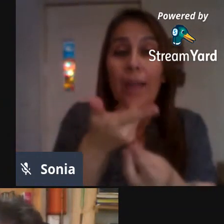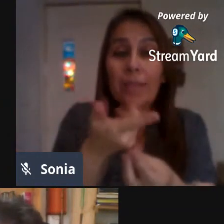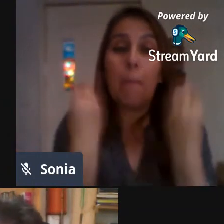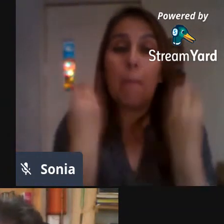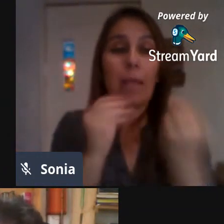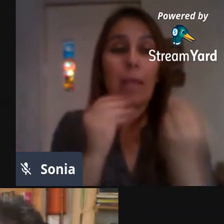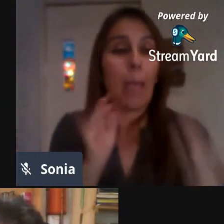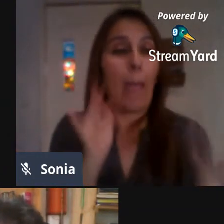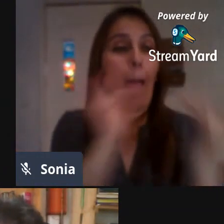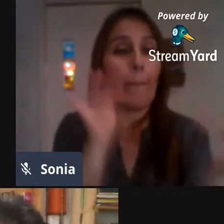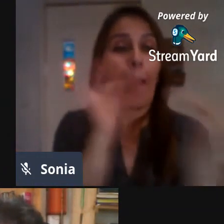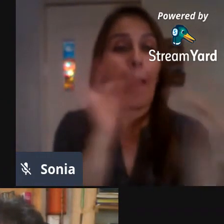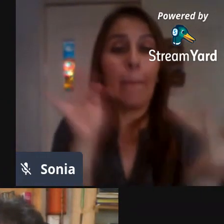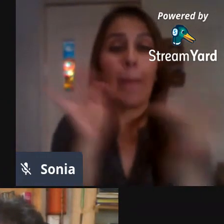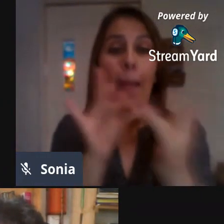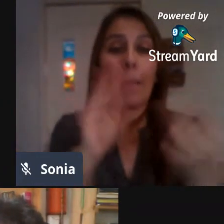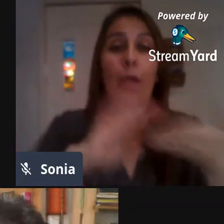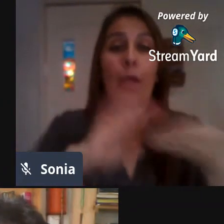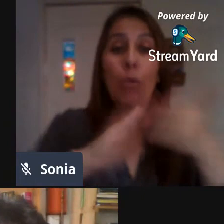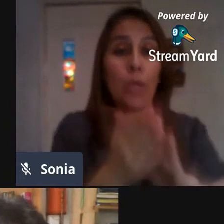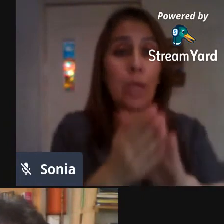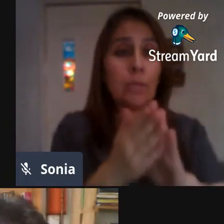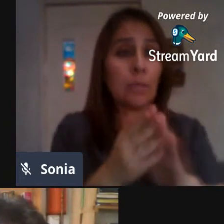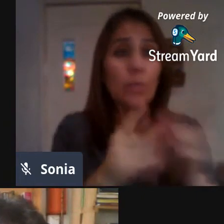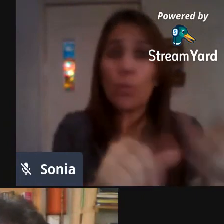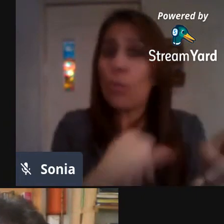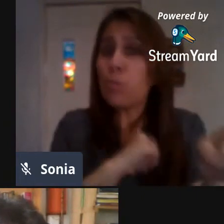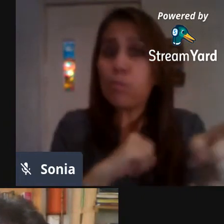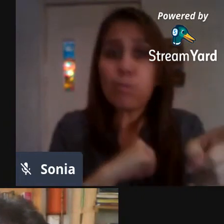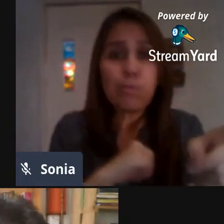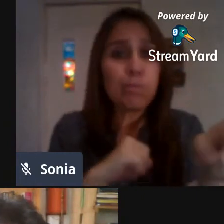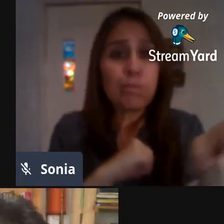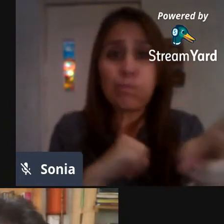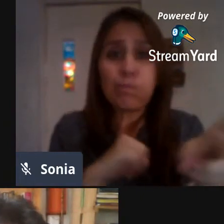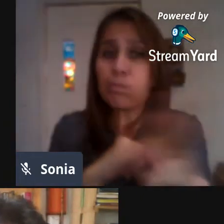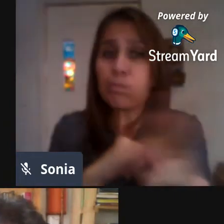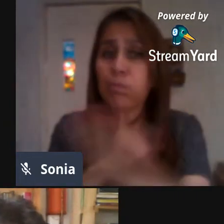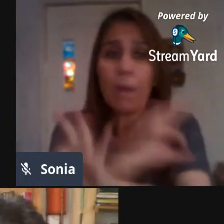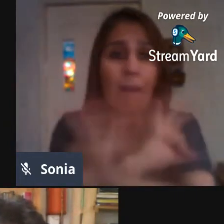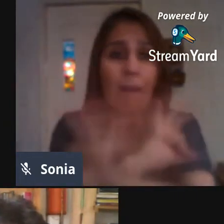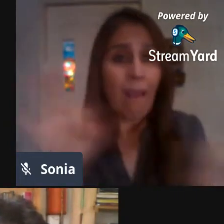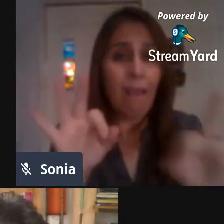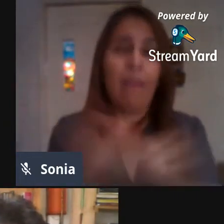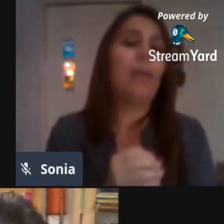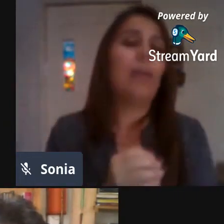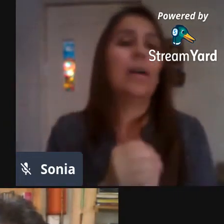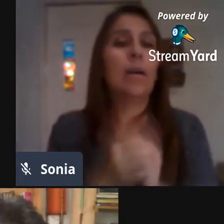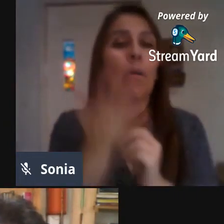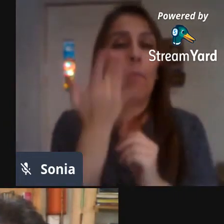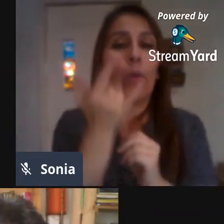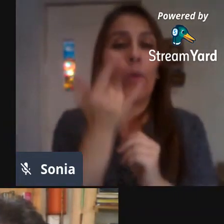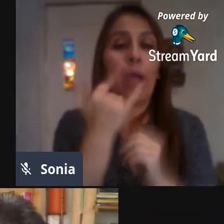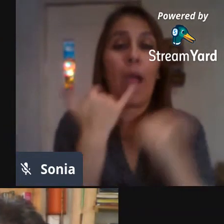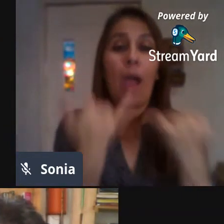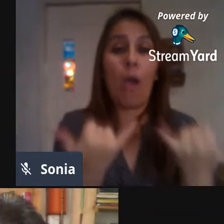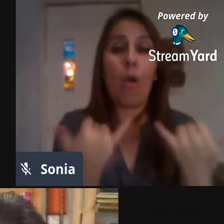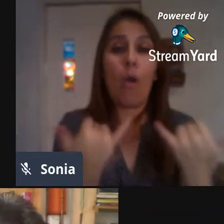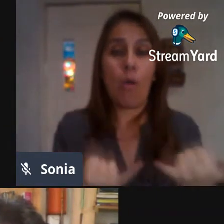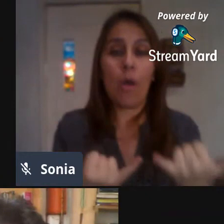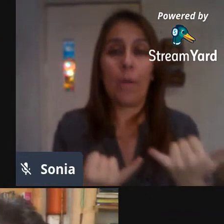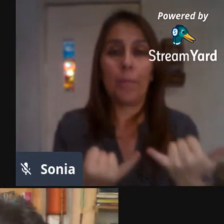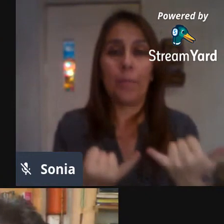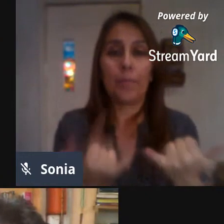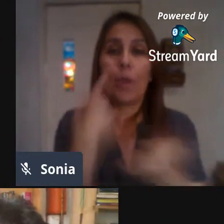realmente adolecen de este tipo de elementos porque ahorita veíamos mucho a los maestros amigos